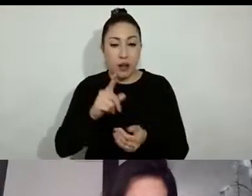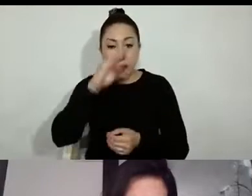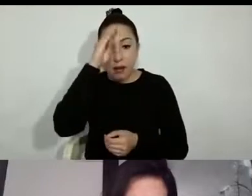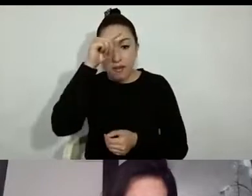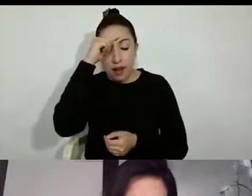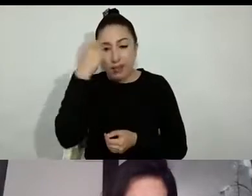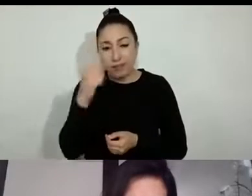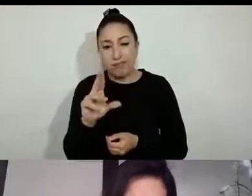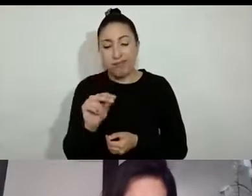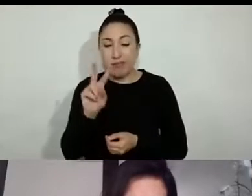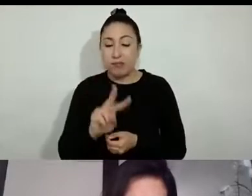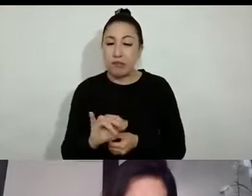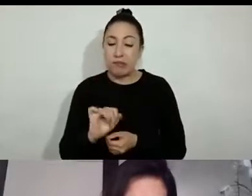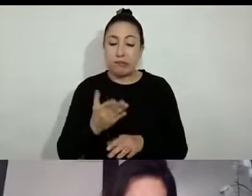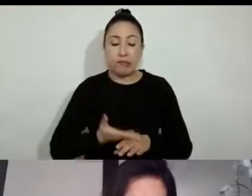manera